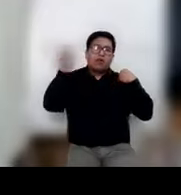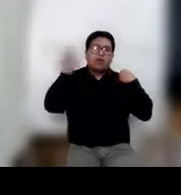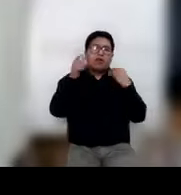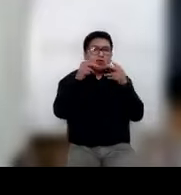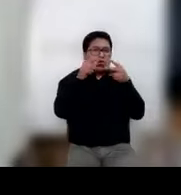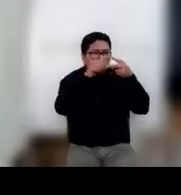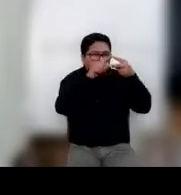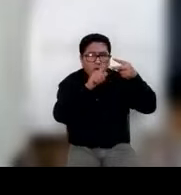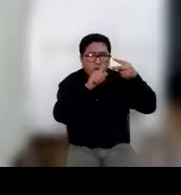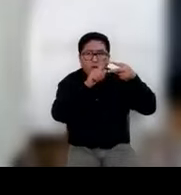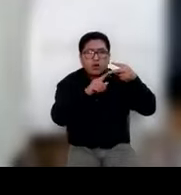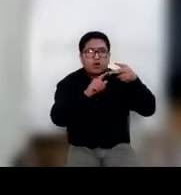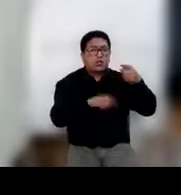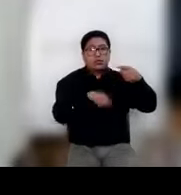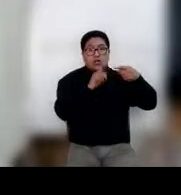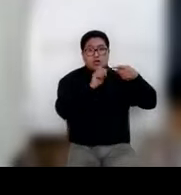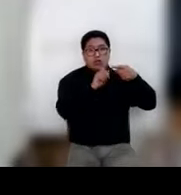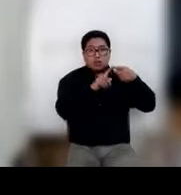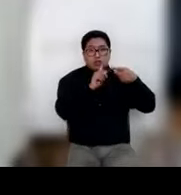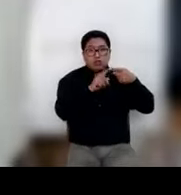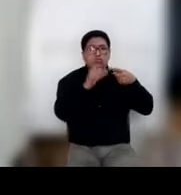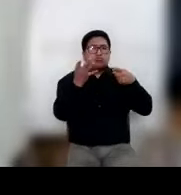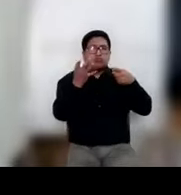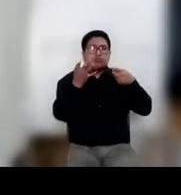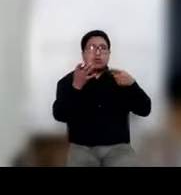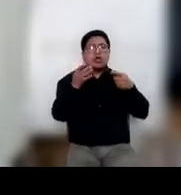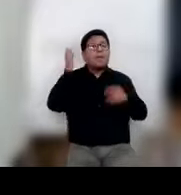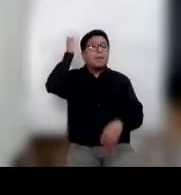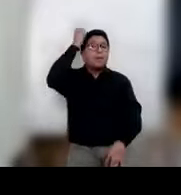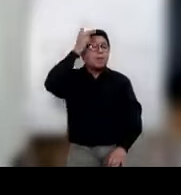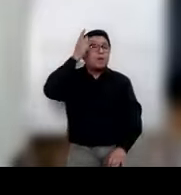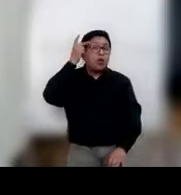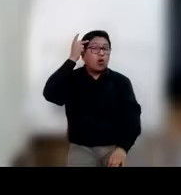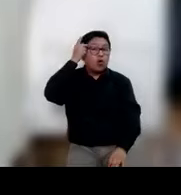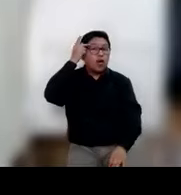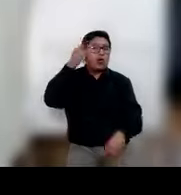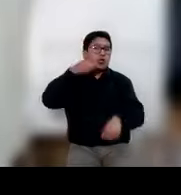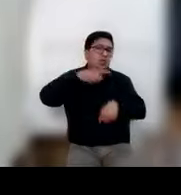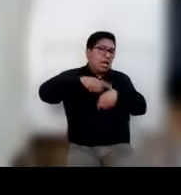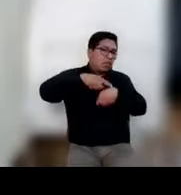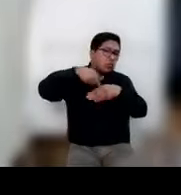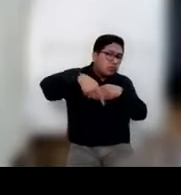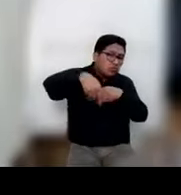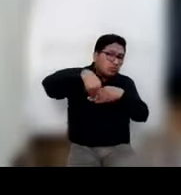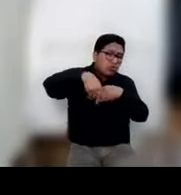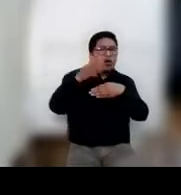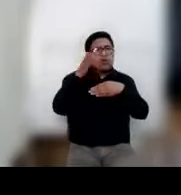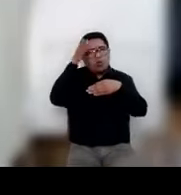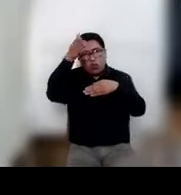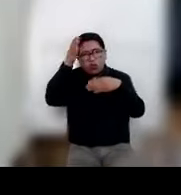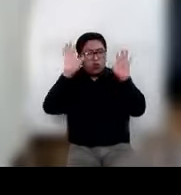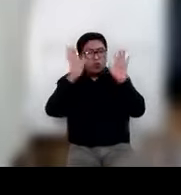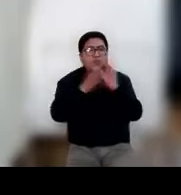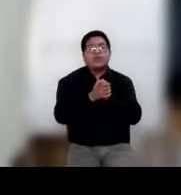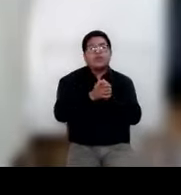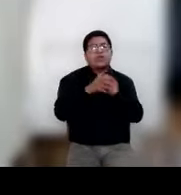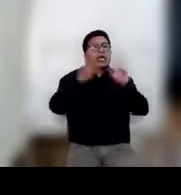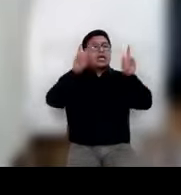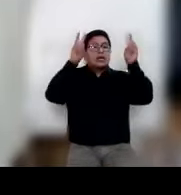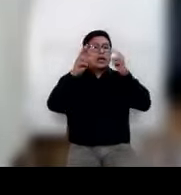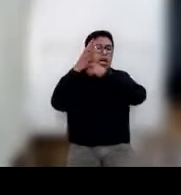que está referida precisamente a políticas a mediano o largo plazo para ver el tema de pobreza el tema